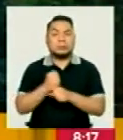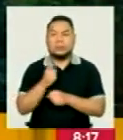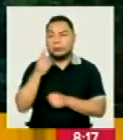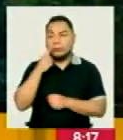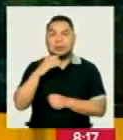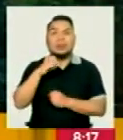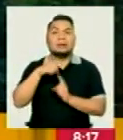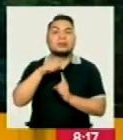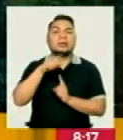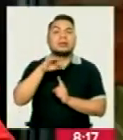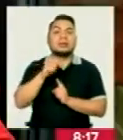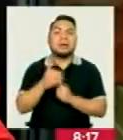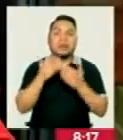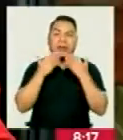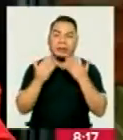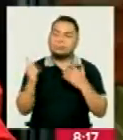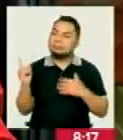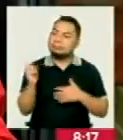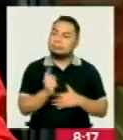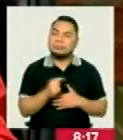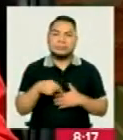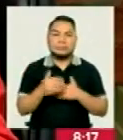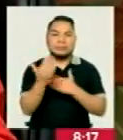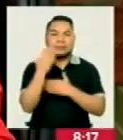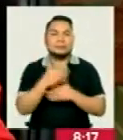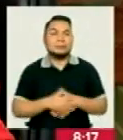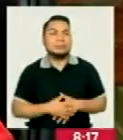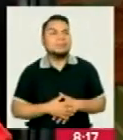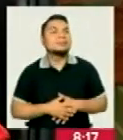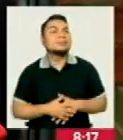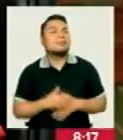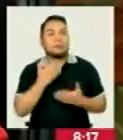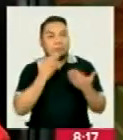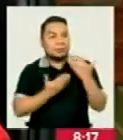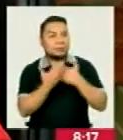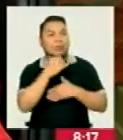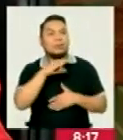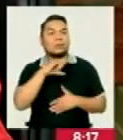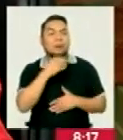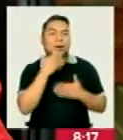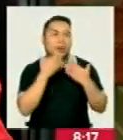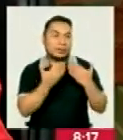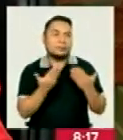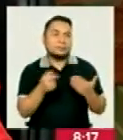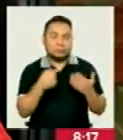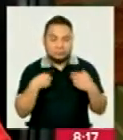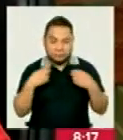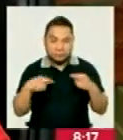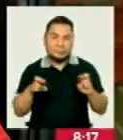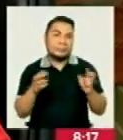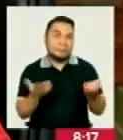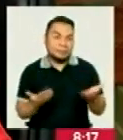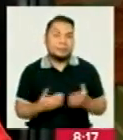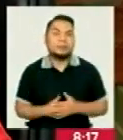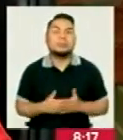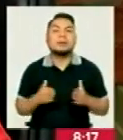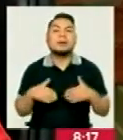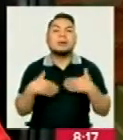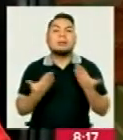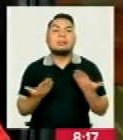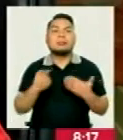Horna. Catalina, gracias por estar con nosotros esta mañana. Muy buenos días, Julio. Gracias por permitirnos